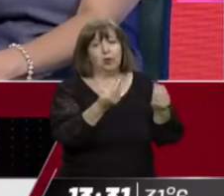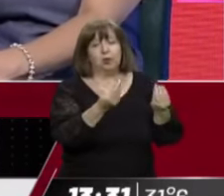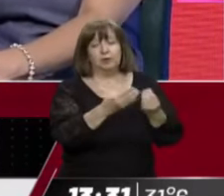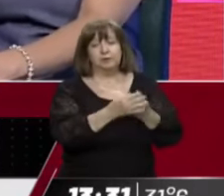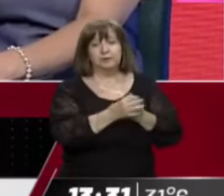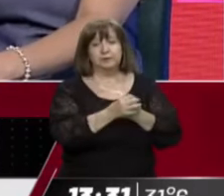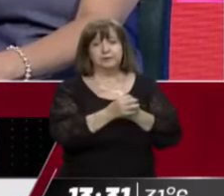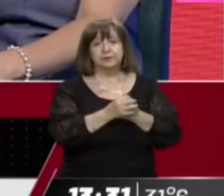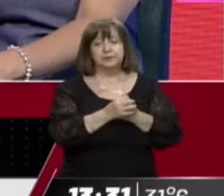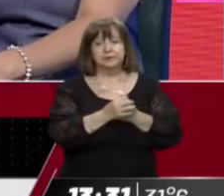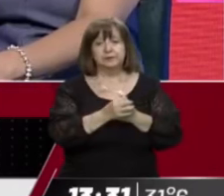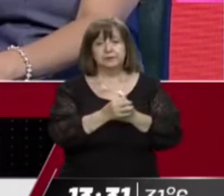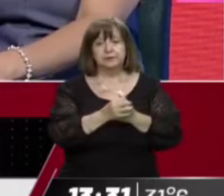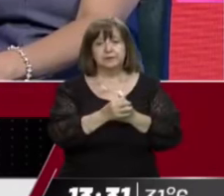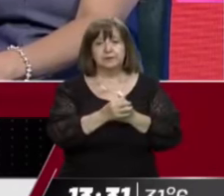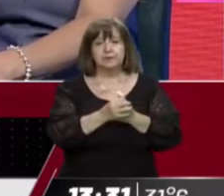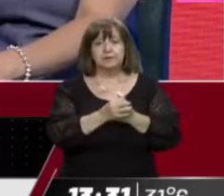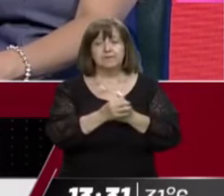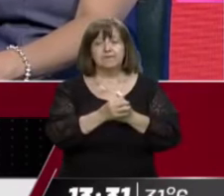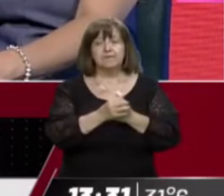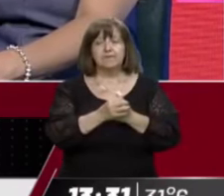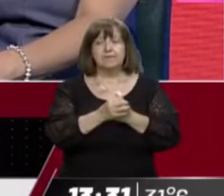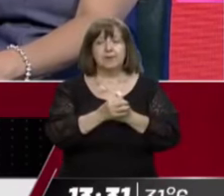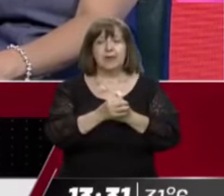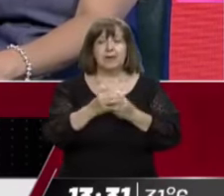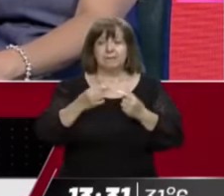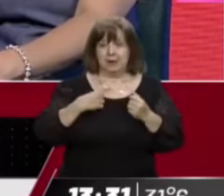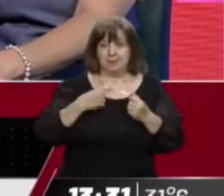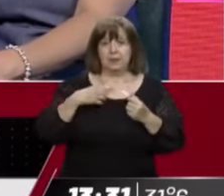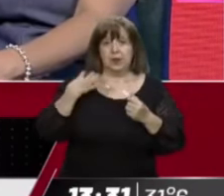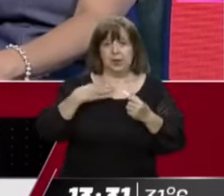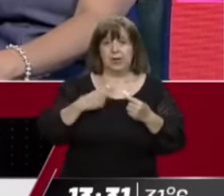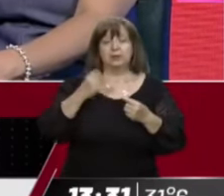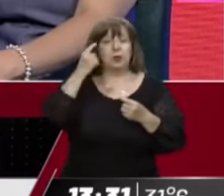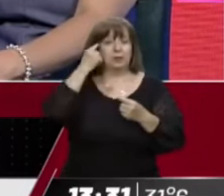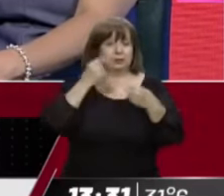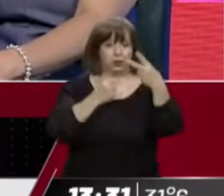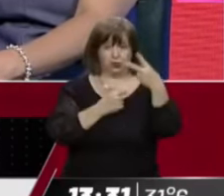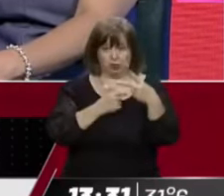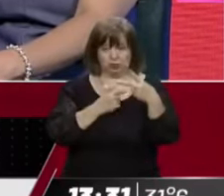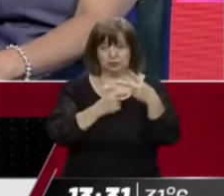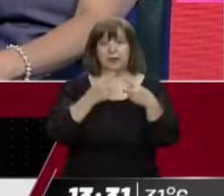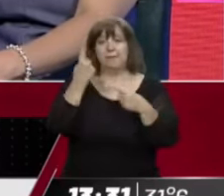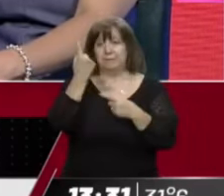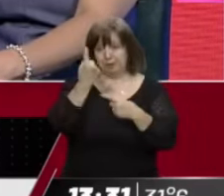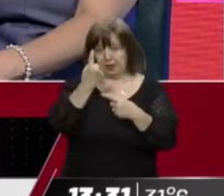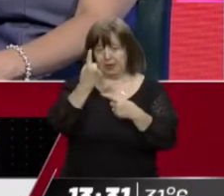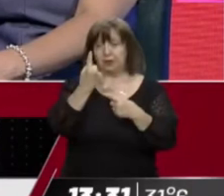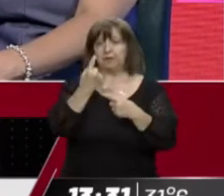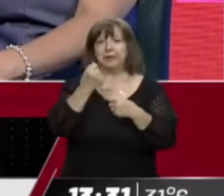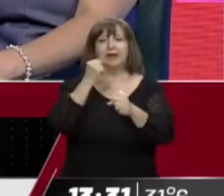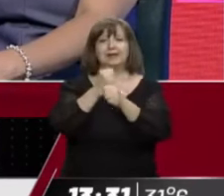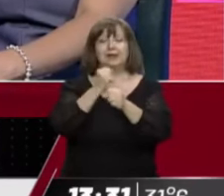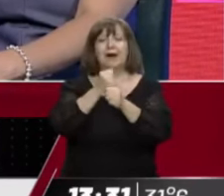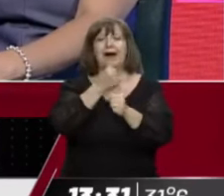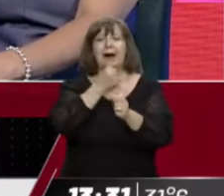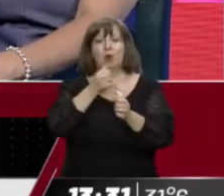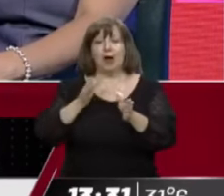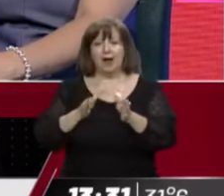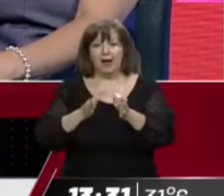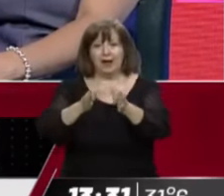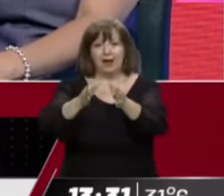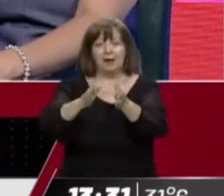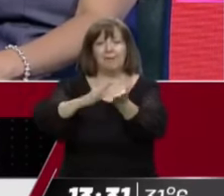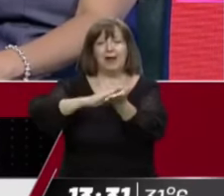eso Mira Noelia yo creo que hay que hacer dos cosas digo por un lado es trabajar en el cauce del río provocando